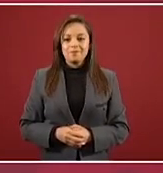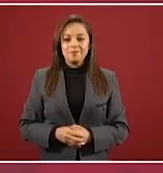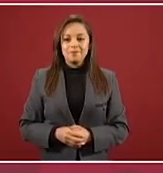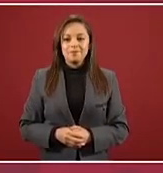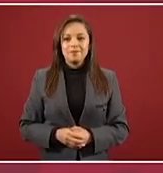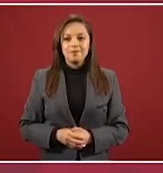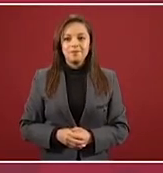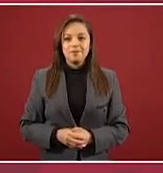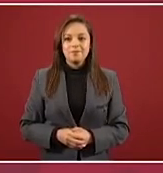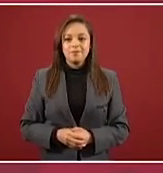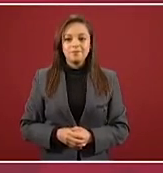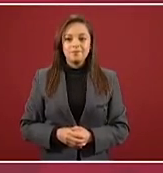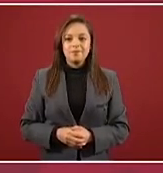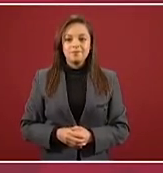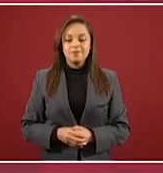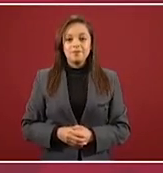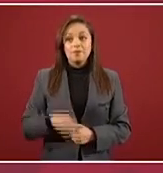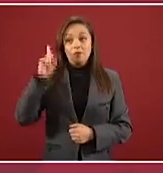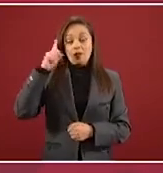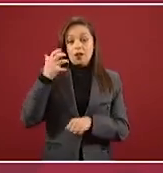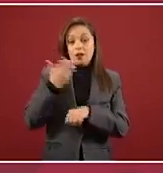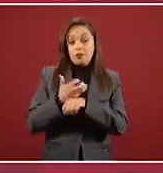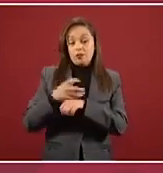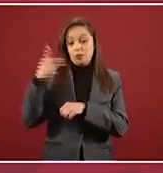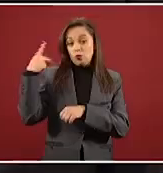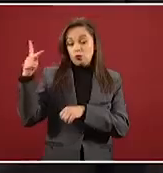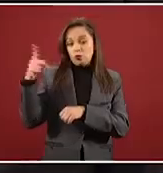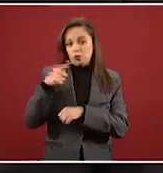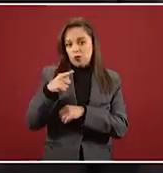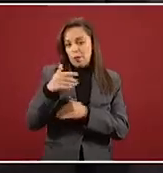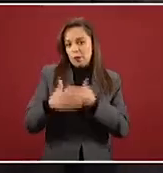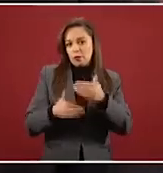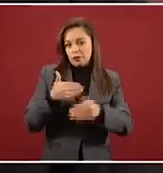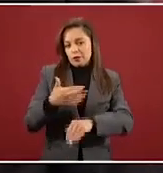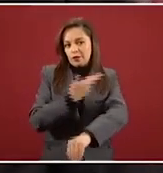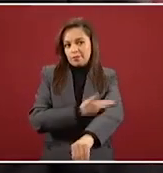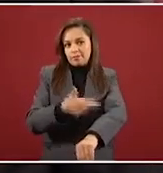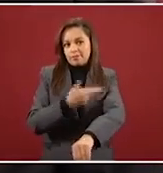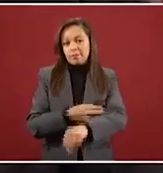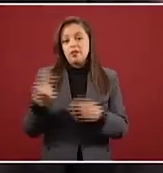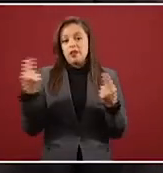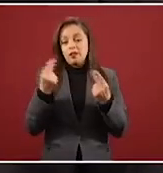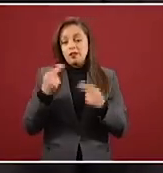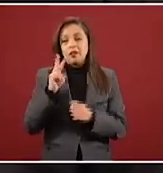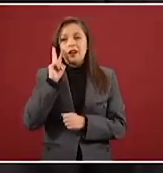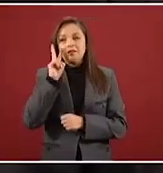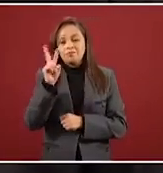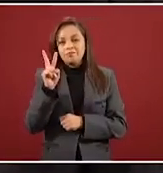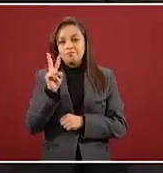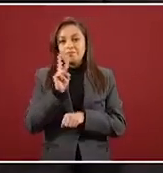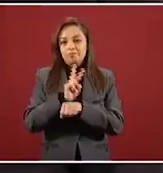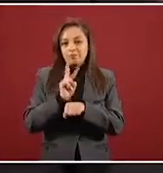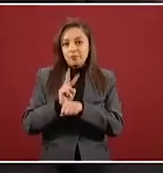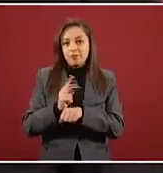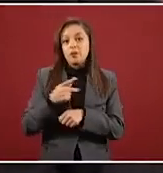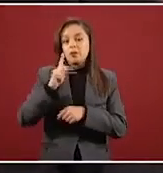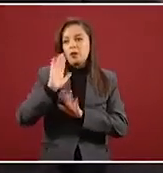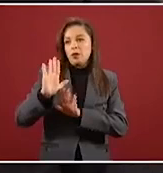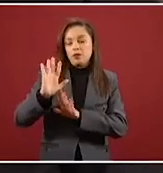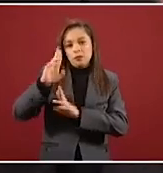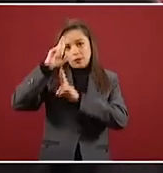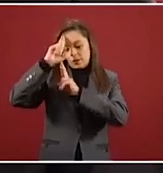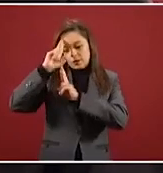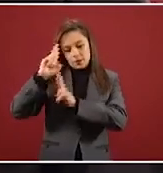mire, lo del proceso en Estados Unidos hay que observarlo, pero con respeto.